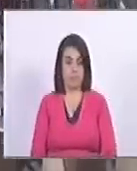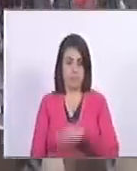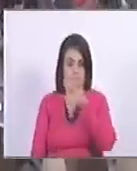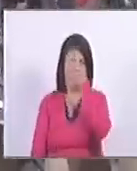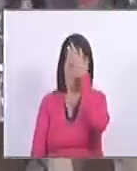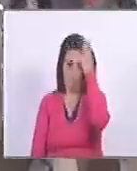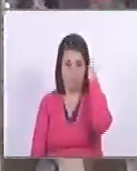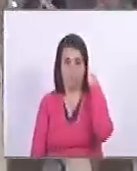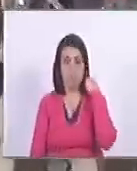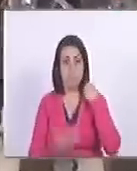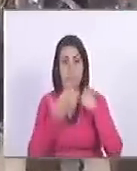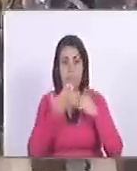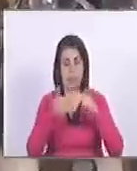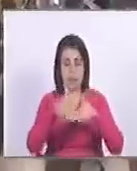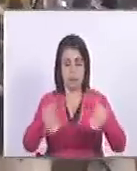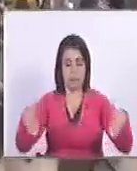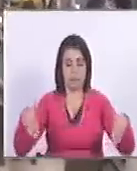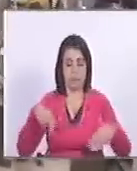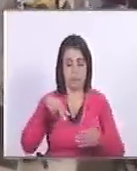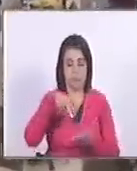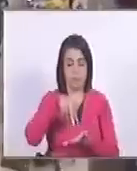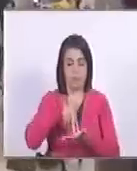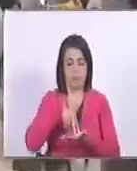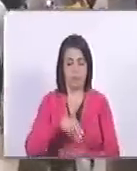Solicita la tribuna de oradores, se le concede.